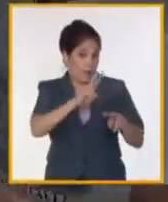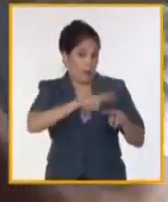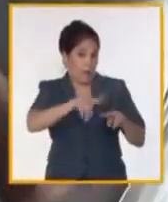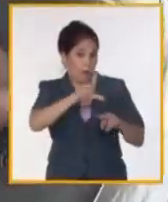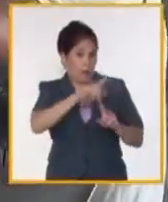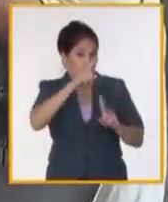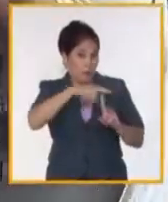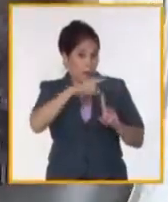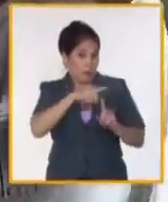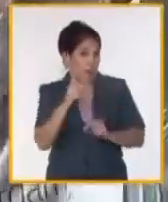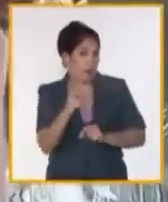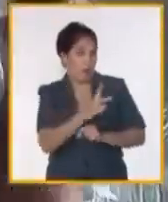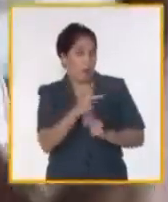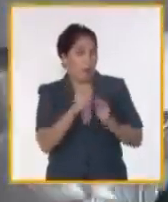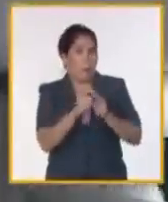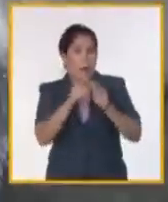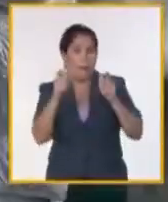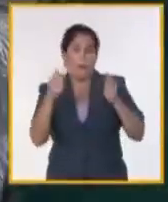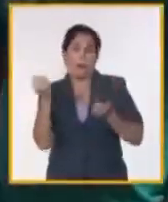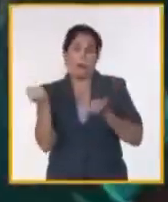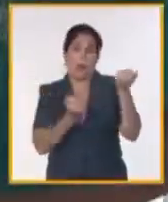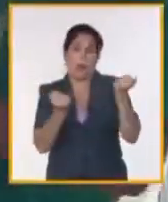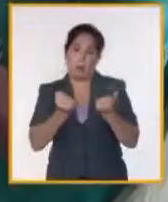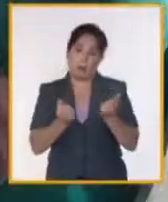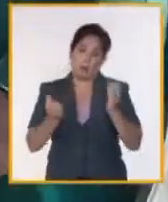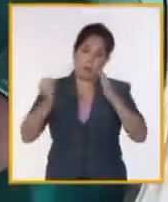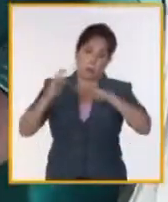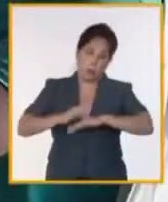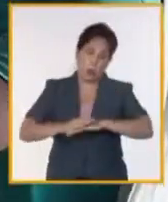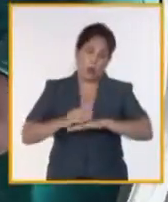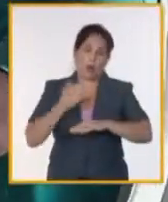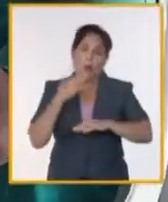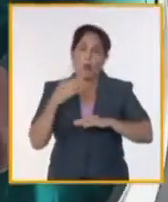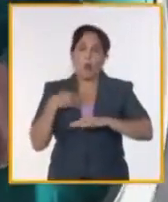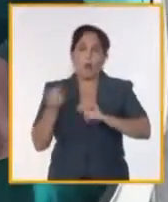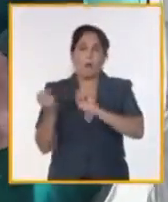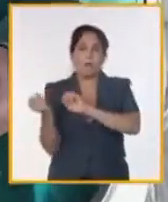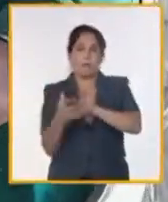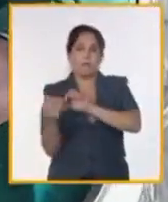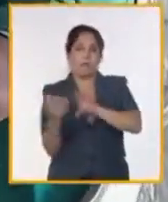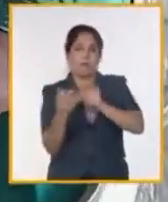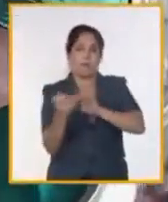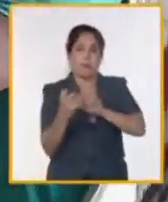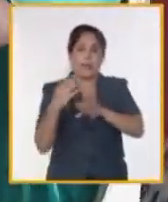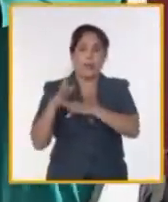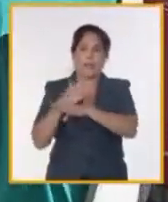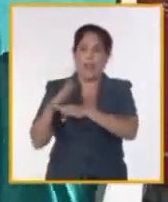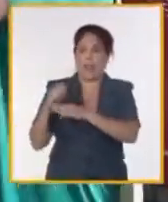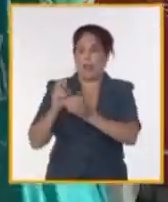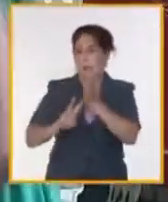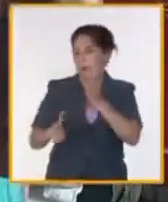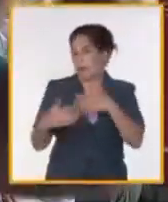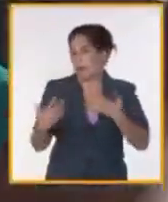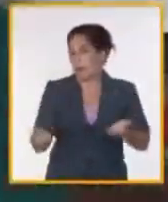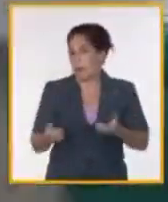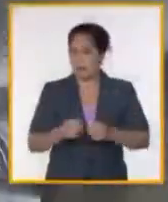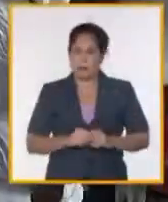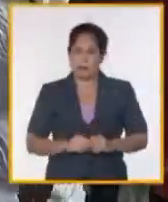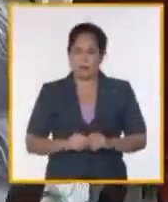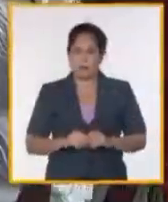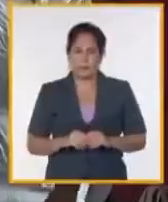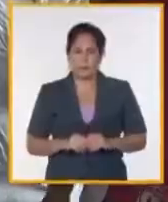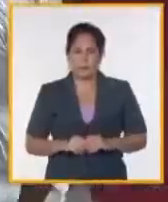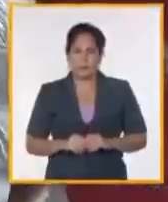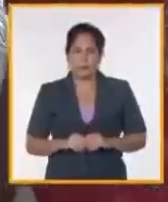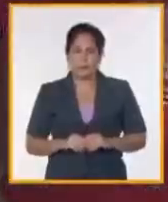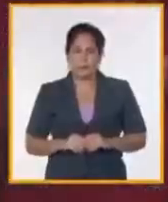mercado es por falta de transporte de carga para trasladar sus producciones hacia diferentes destinos. Miguel Díaz Nápoles,